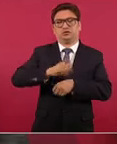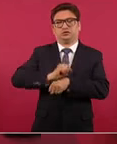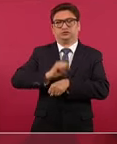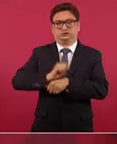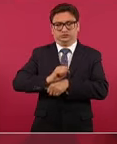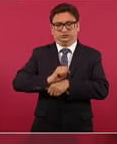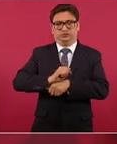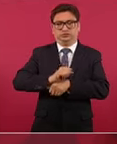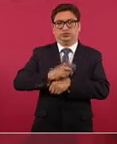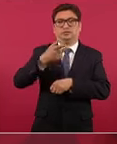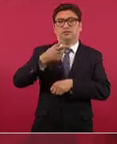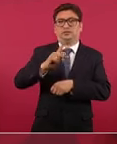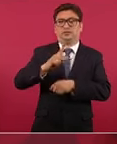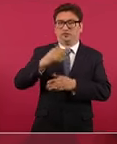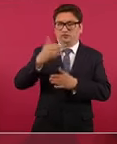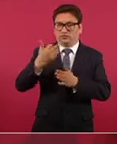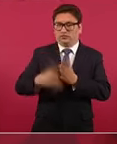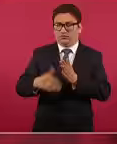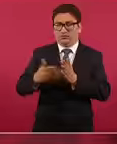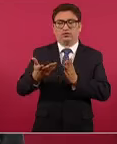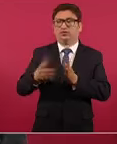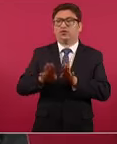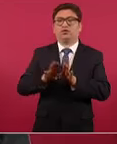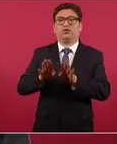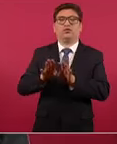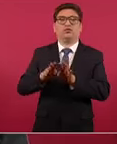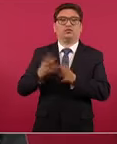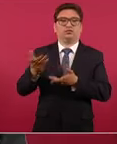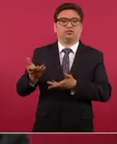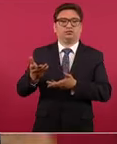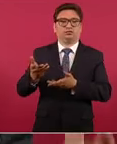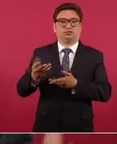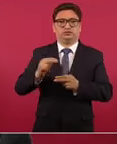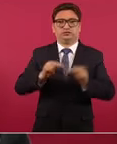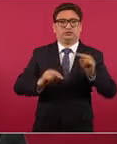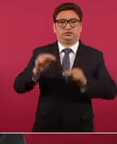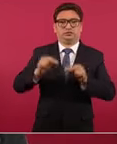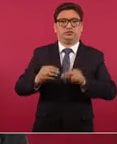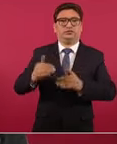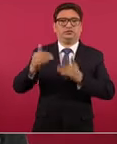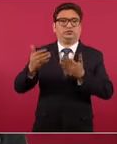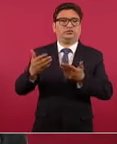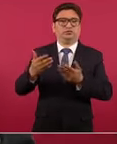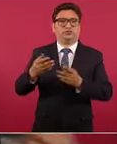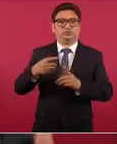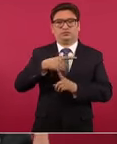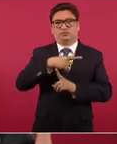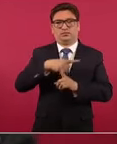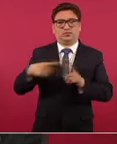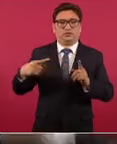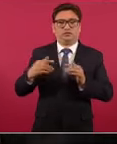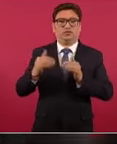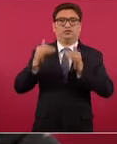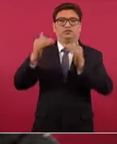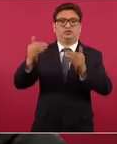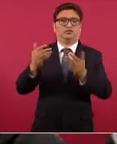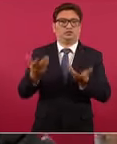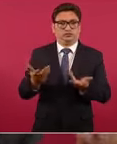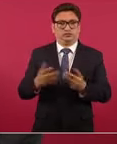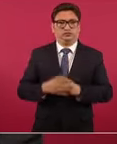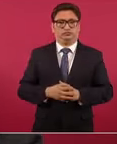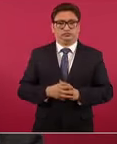y dejaron al mercado el nivel medio superior y el nivel